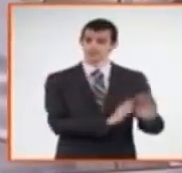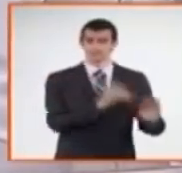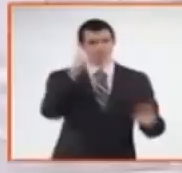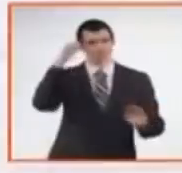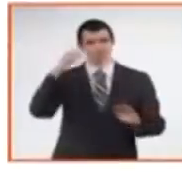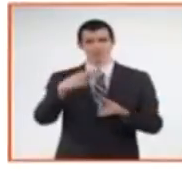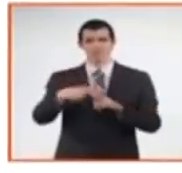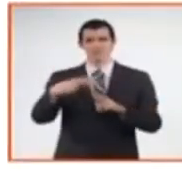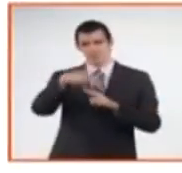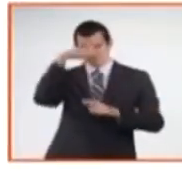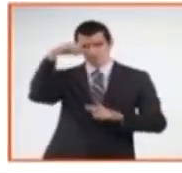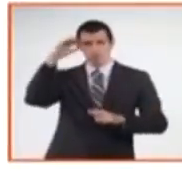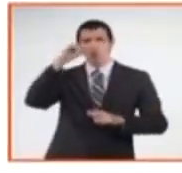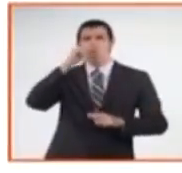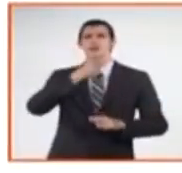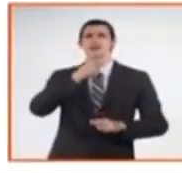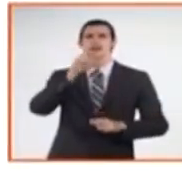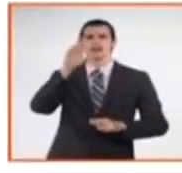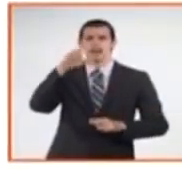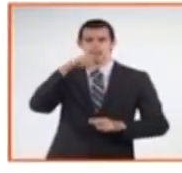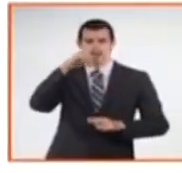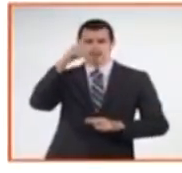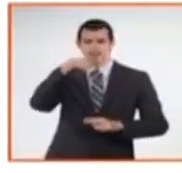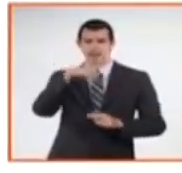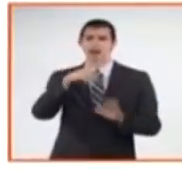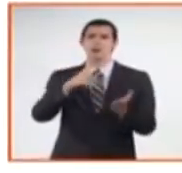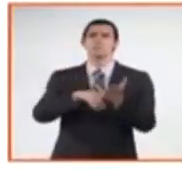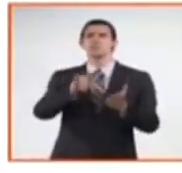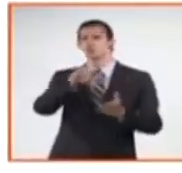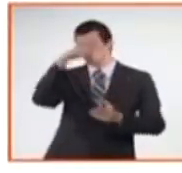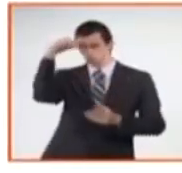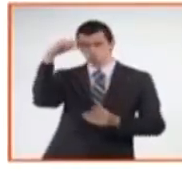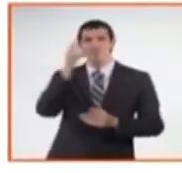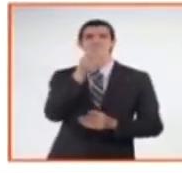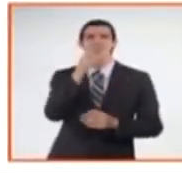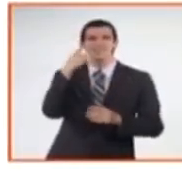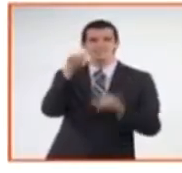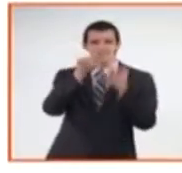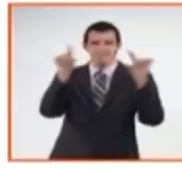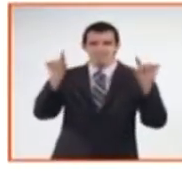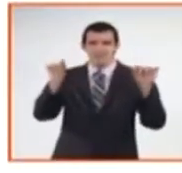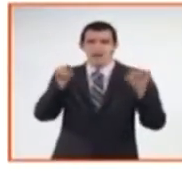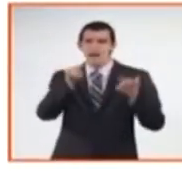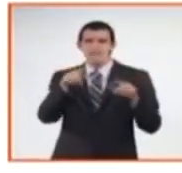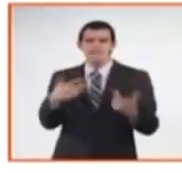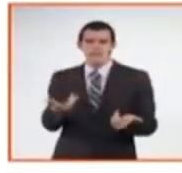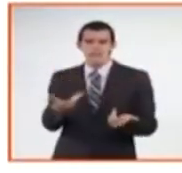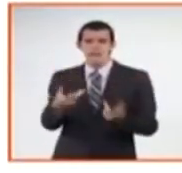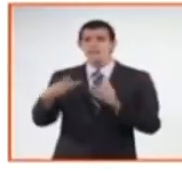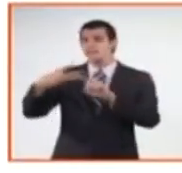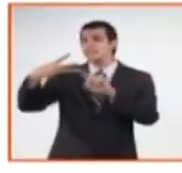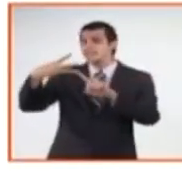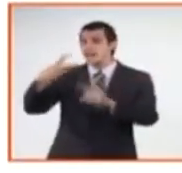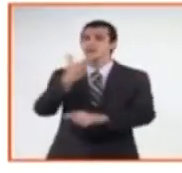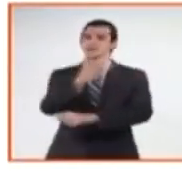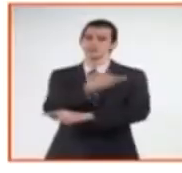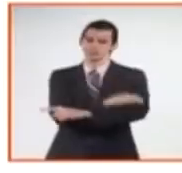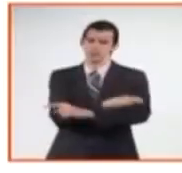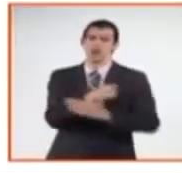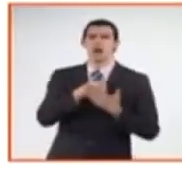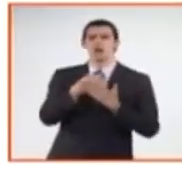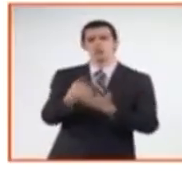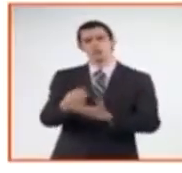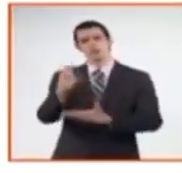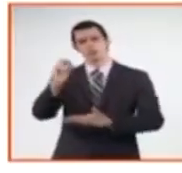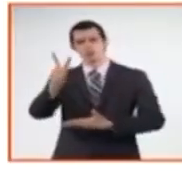preexistente estamos hablando que fue se inició como soberana el refuerzo de la vacunación por ejemplo con